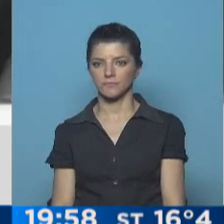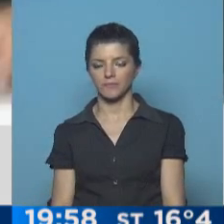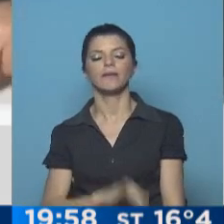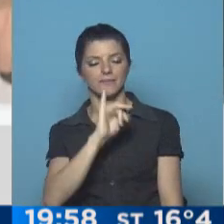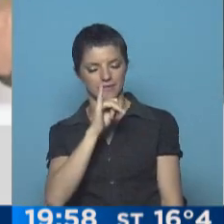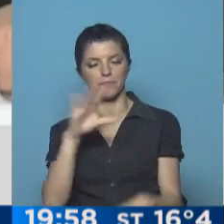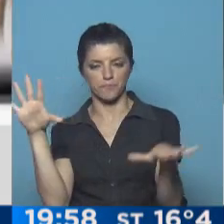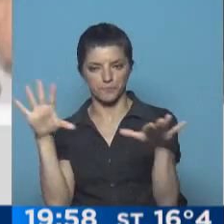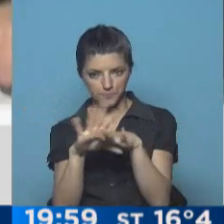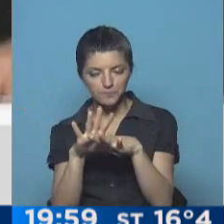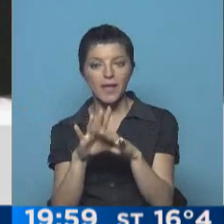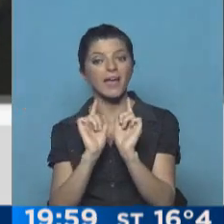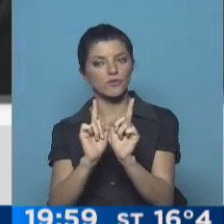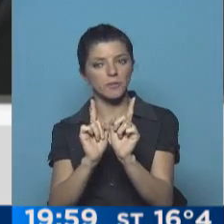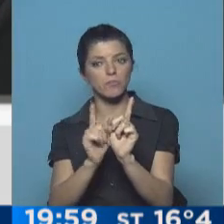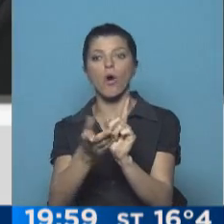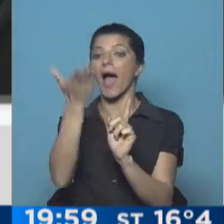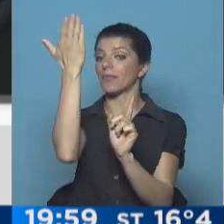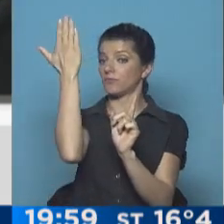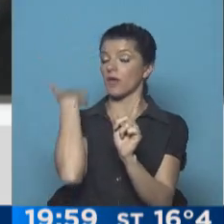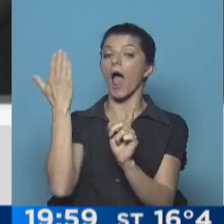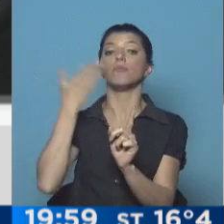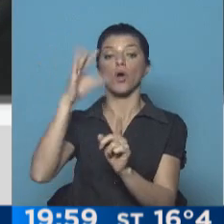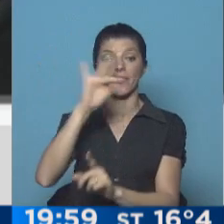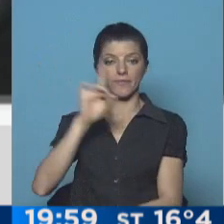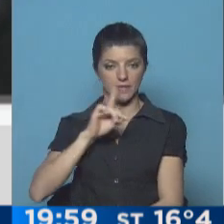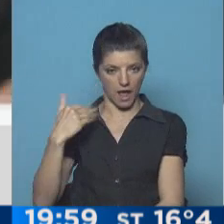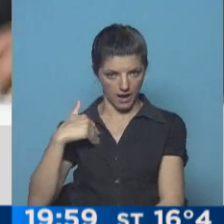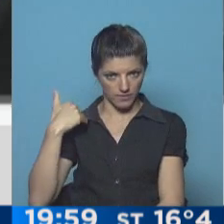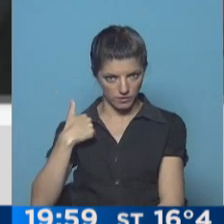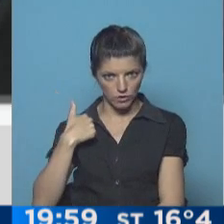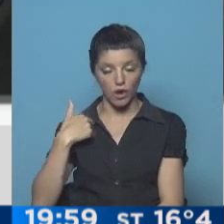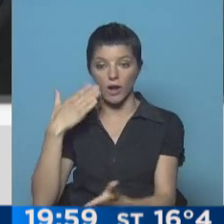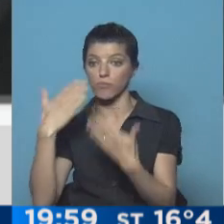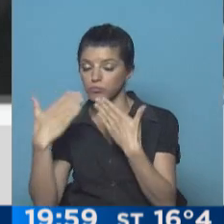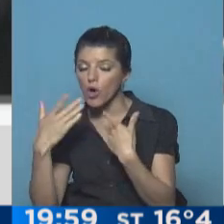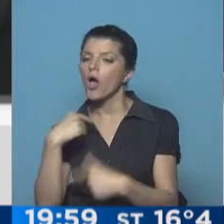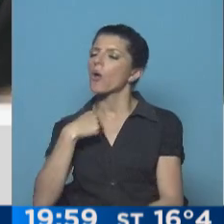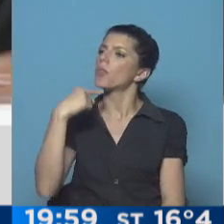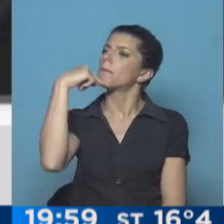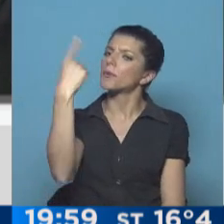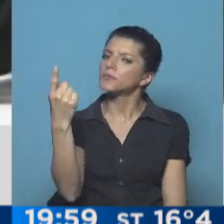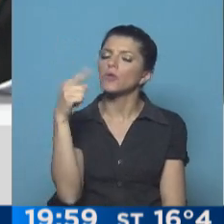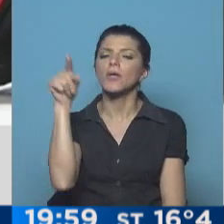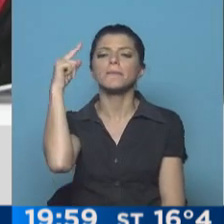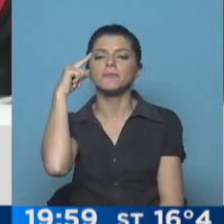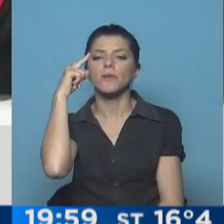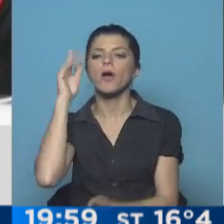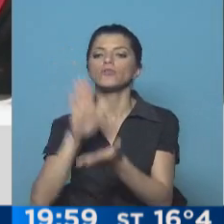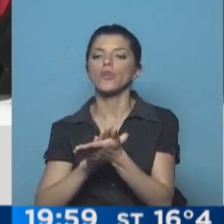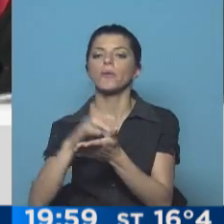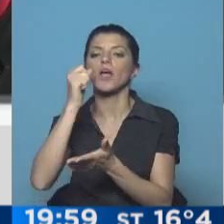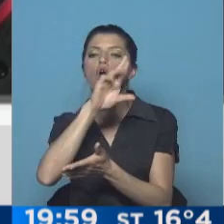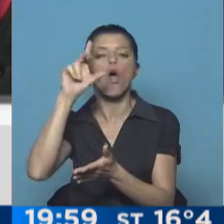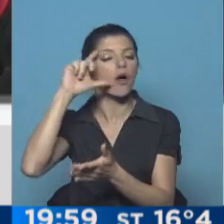correcto justamente a eso se refirió ayer Maxi el tata martino en la conferencia de prensa cuando se le preguntó qué esperaba con Correa